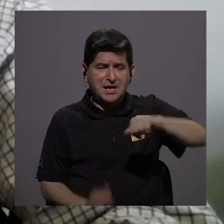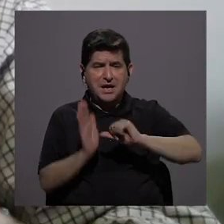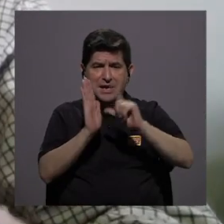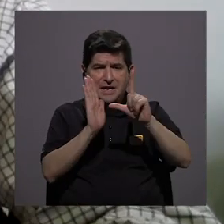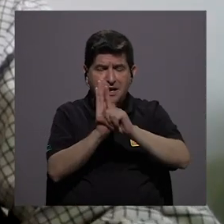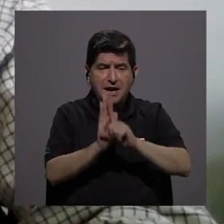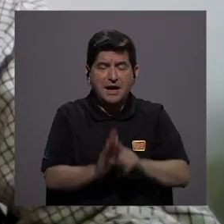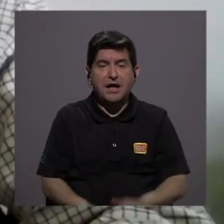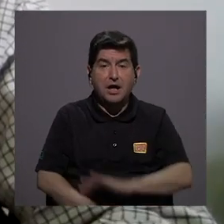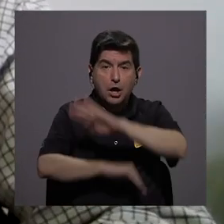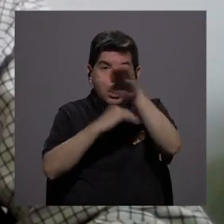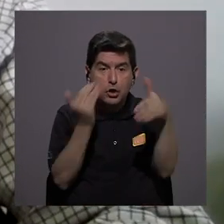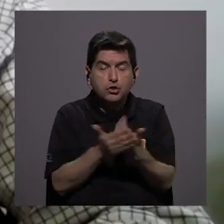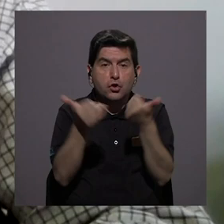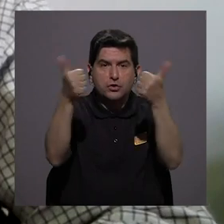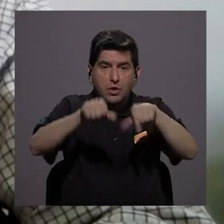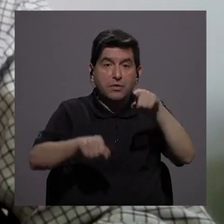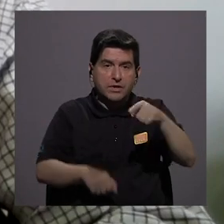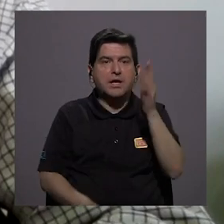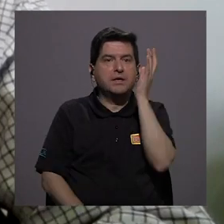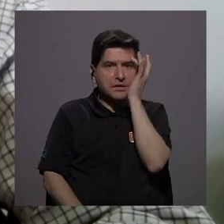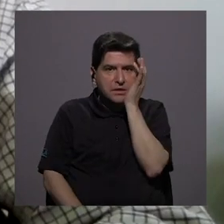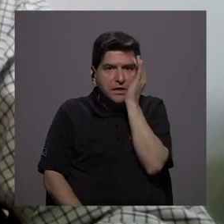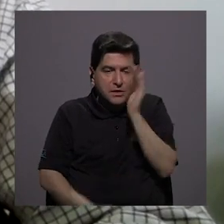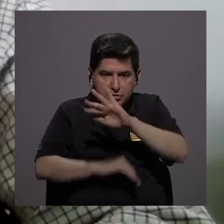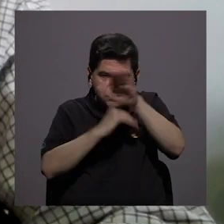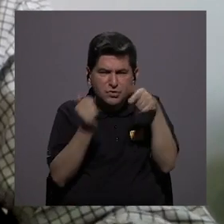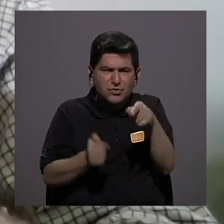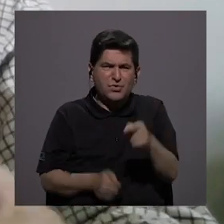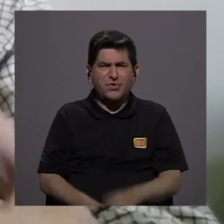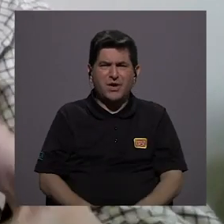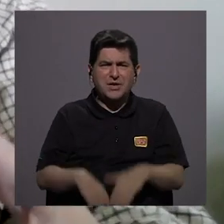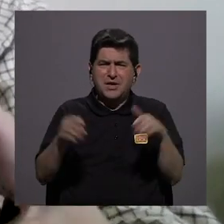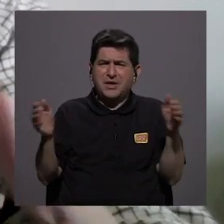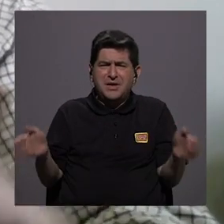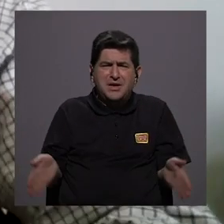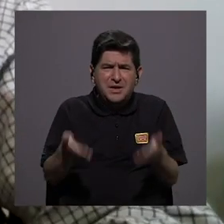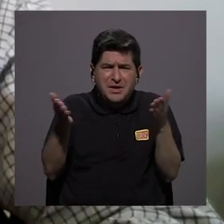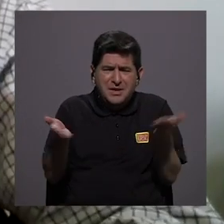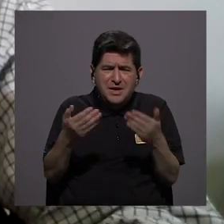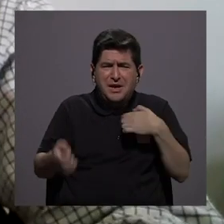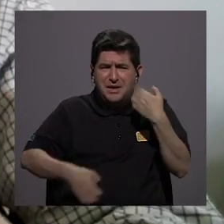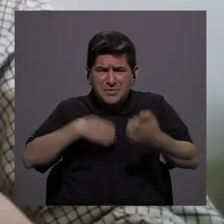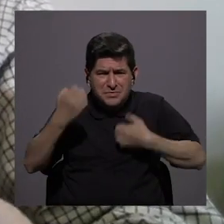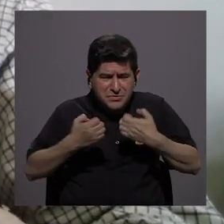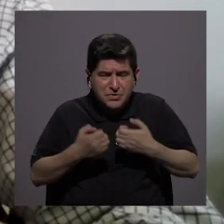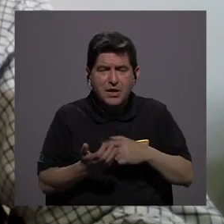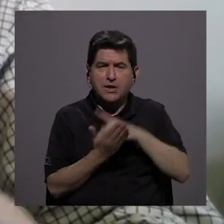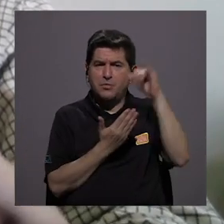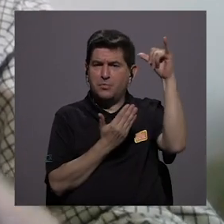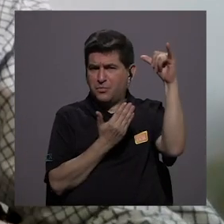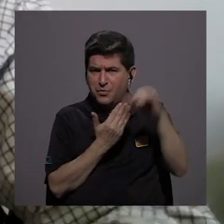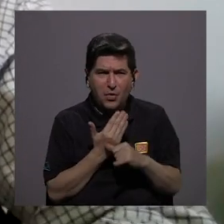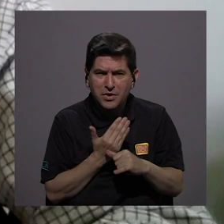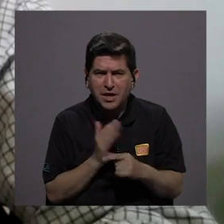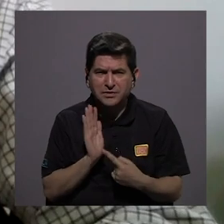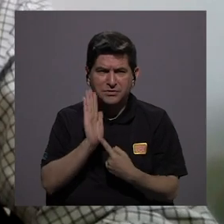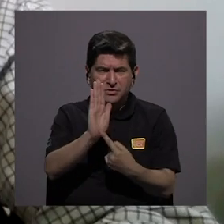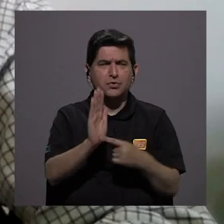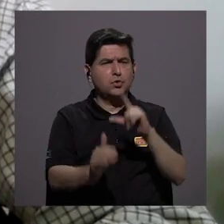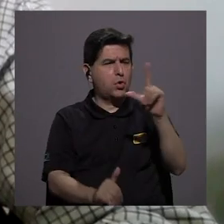lo que hizo la Asamblea por unanimidad, ¿verdad? Cosa que le preocupan a uno cuando todas las cosas salen así de entusiasmo. Ese proyecto se